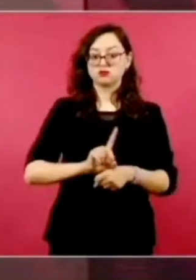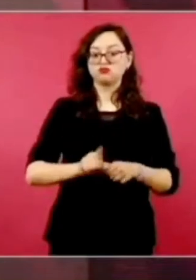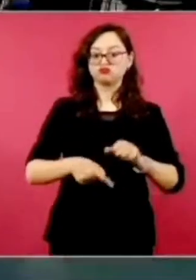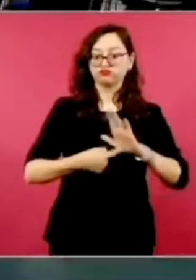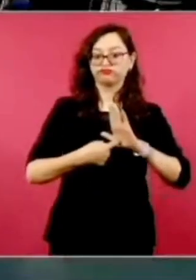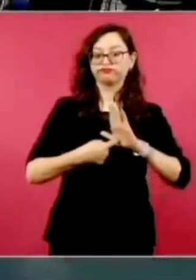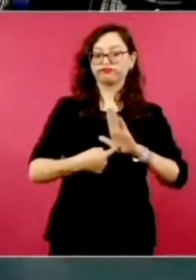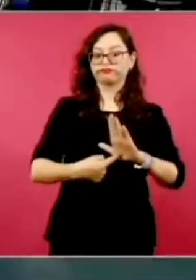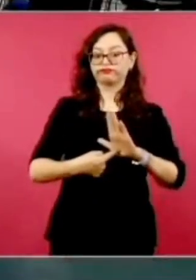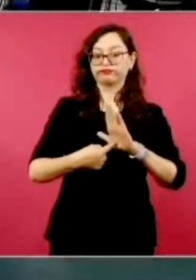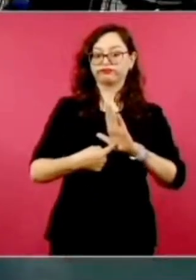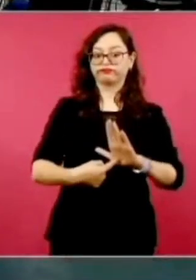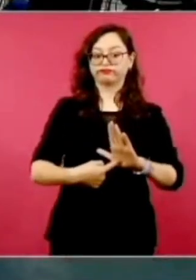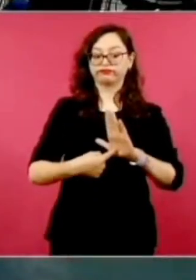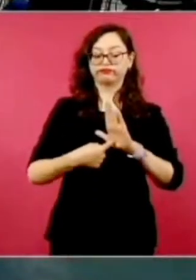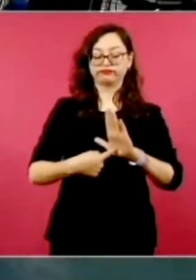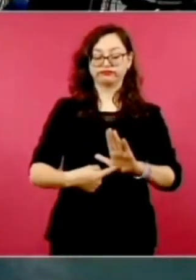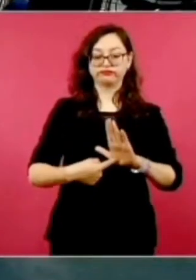investigaciones.